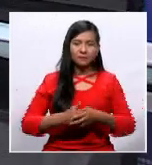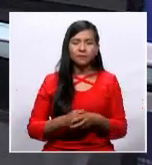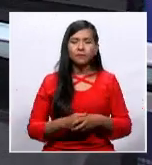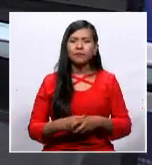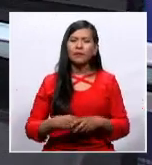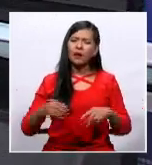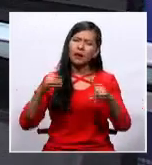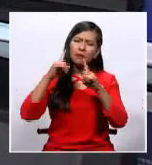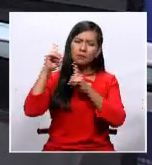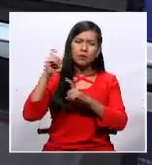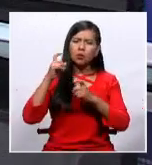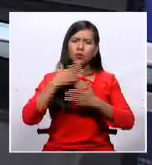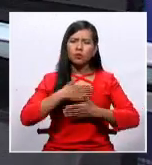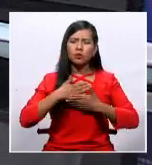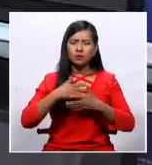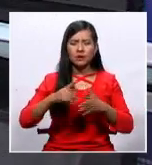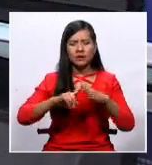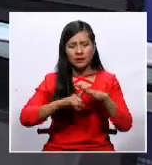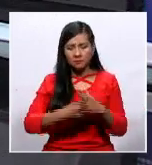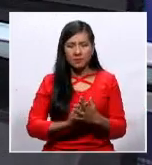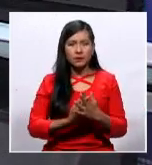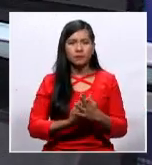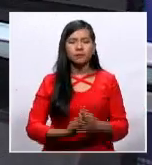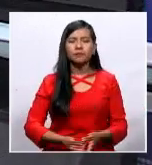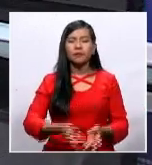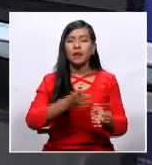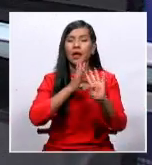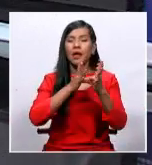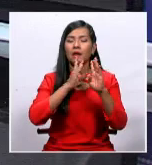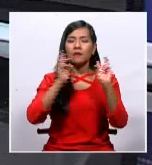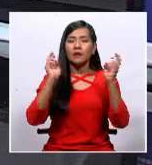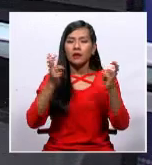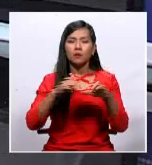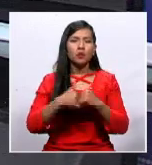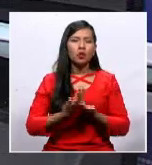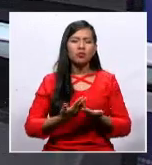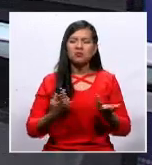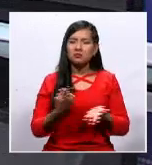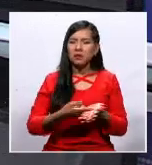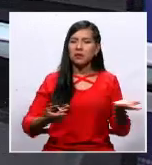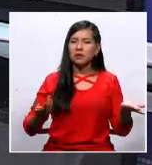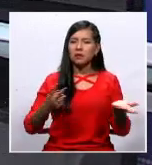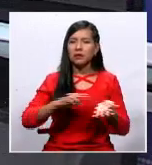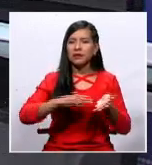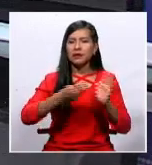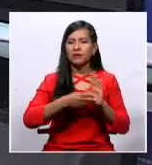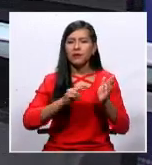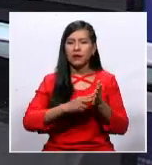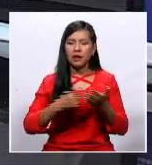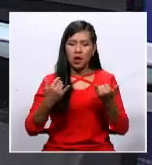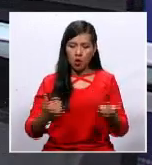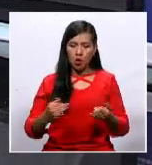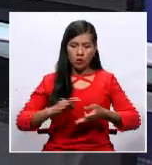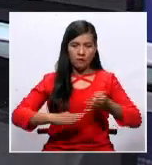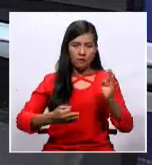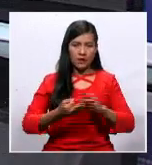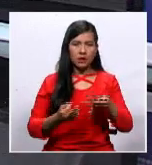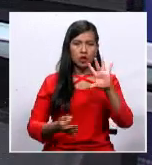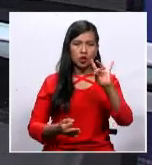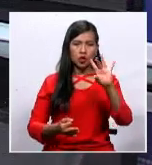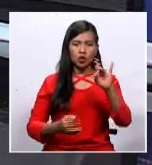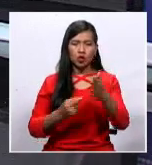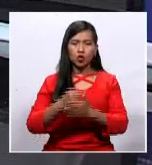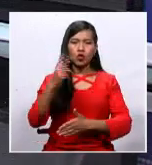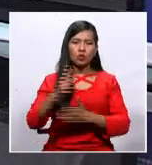Nos gustaría iniciar hablando precisamente de lo significativo que es este 8 de noviembre en